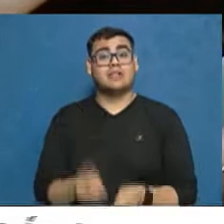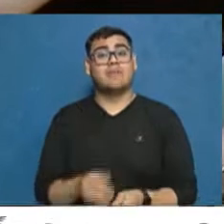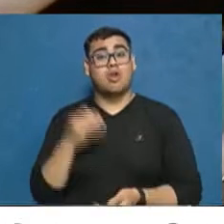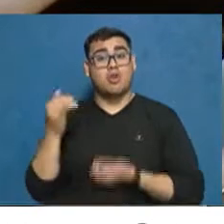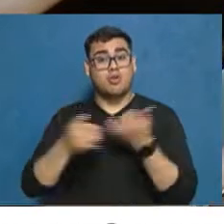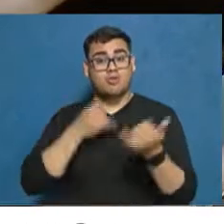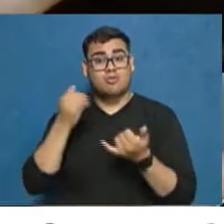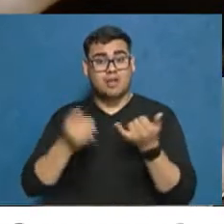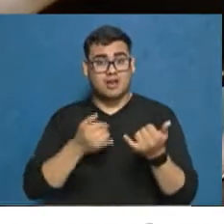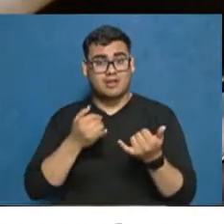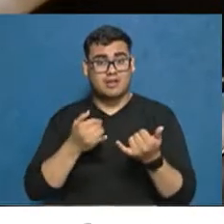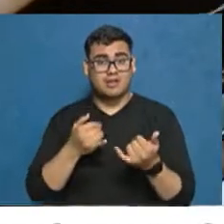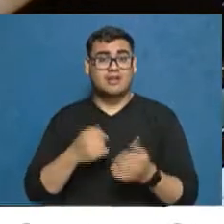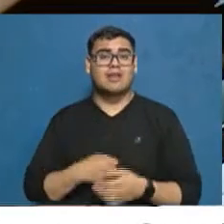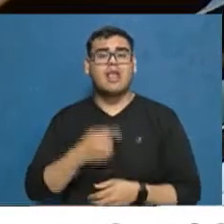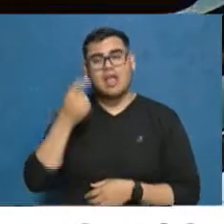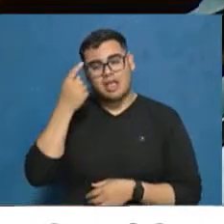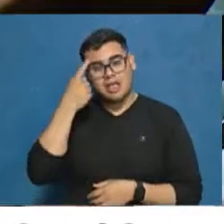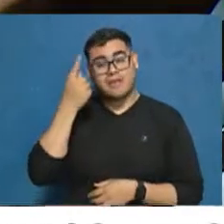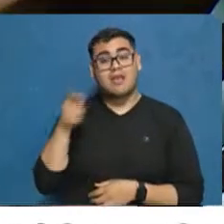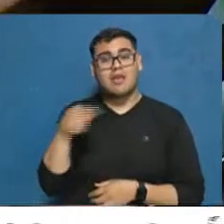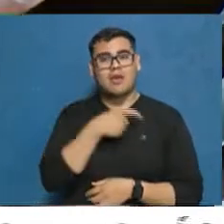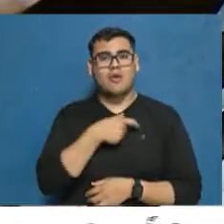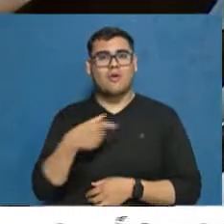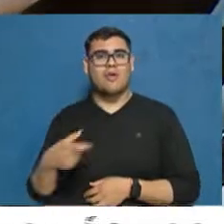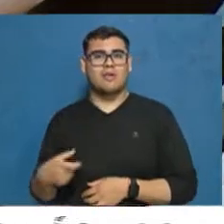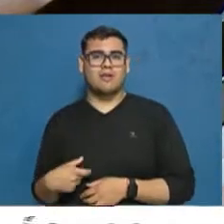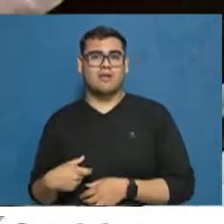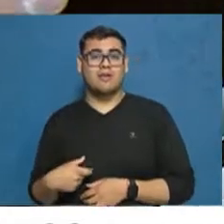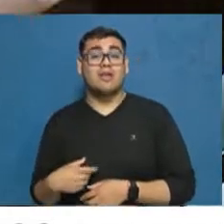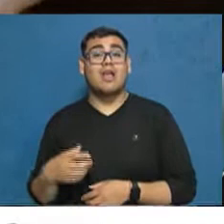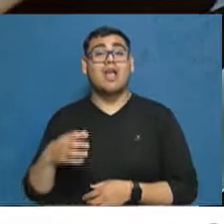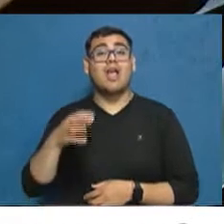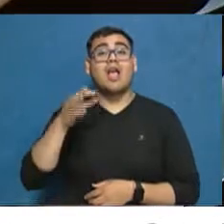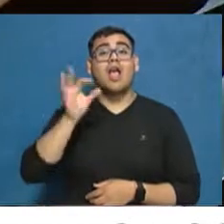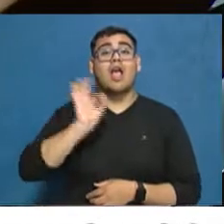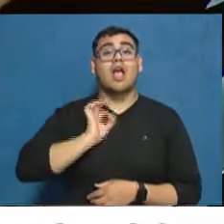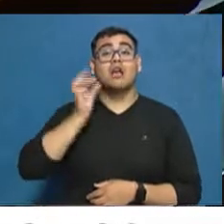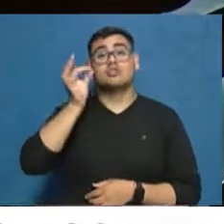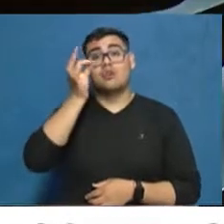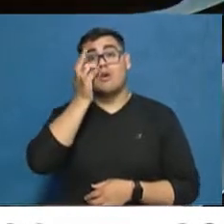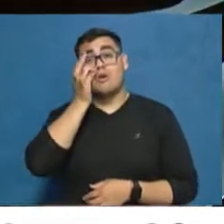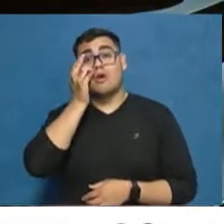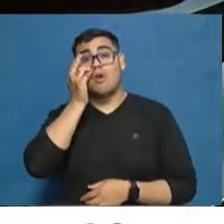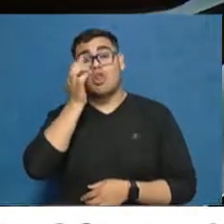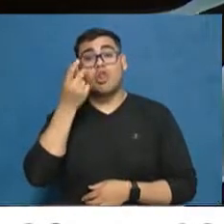planteado es que pensemos, que piense el gobierno qué va a hacer con el 2020, que no tuvimos ningún aumento